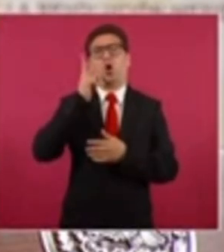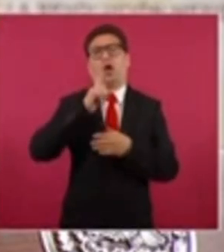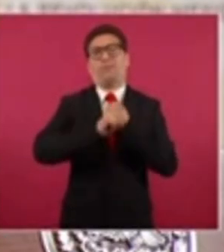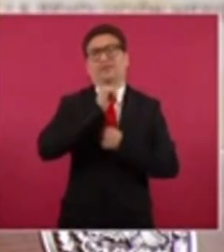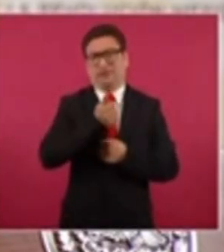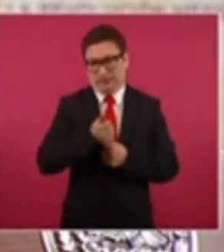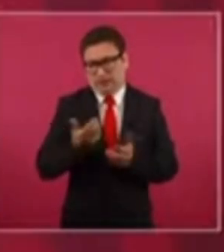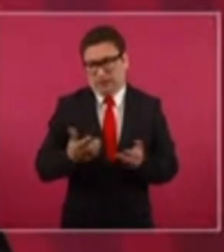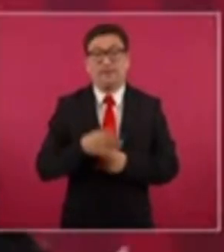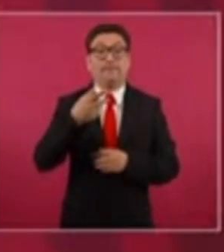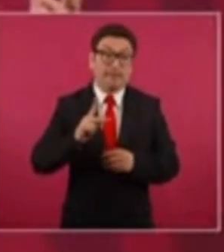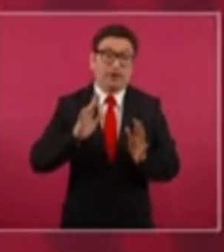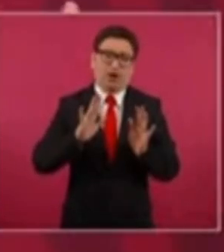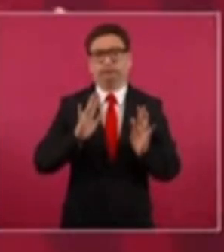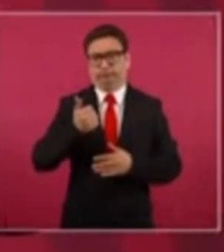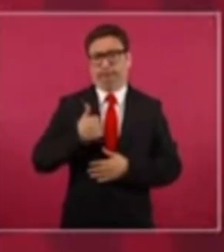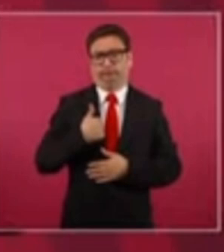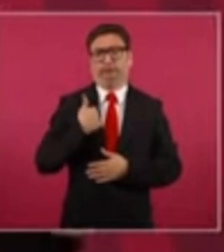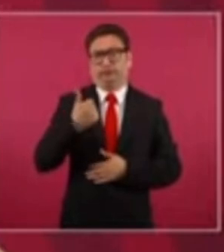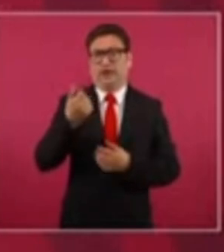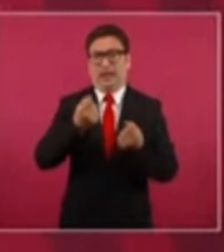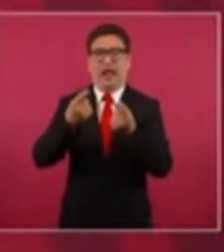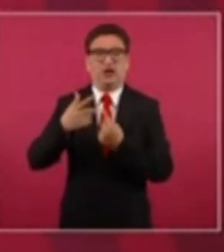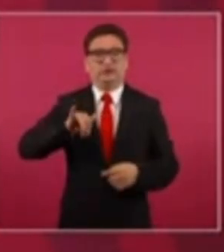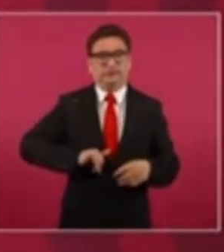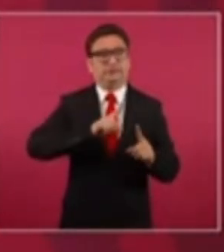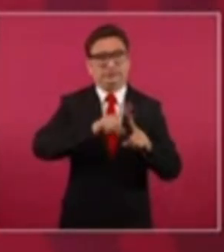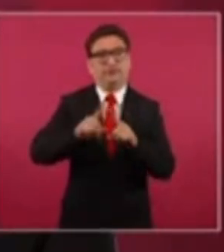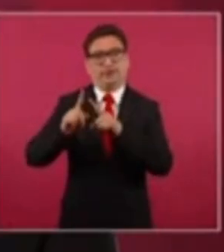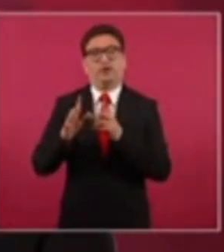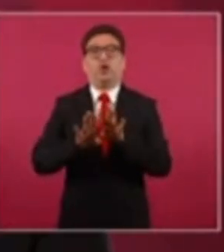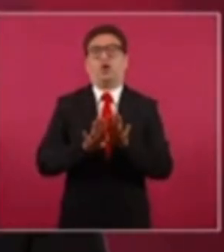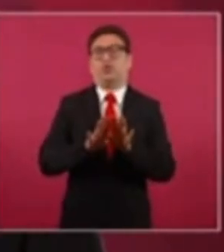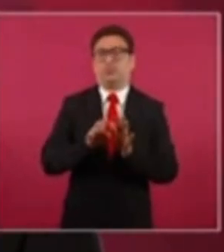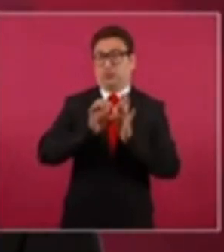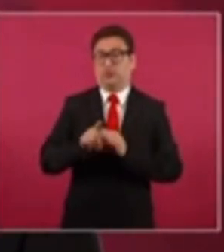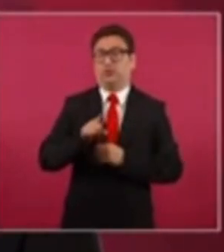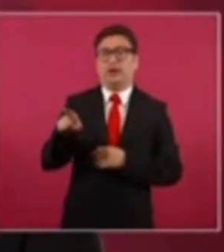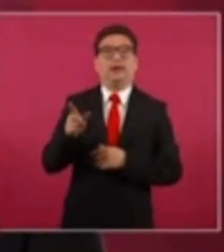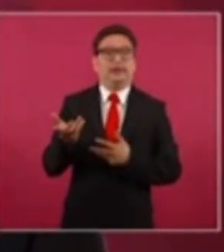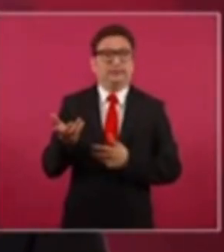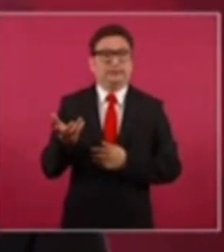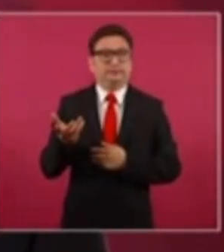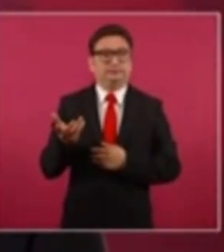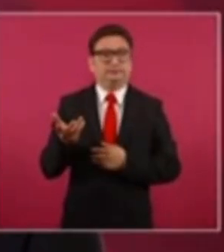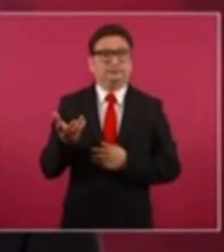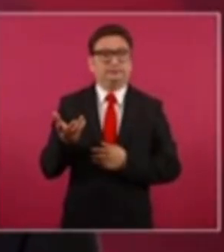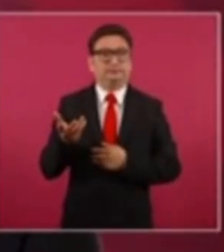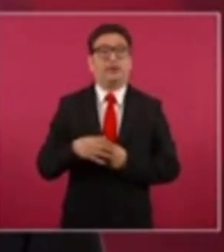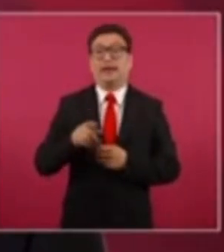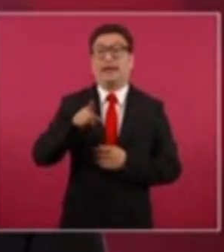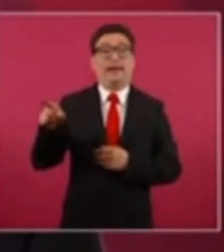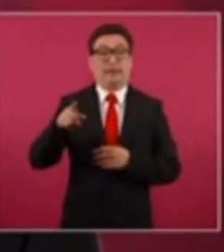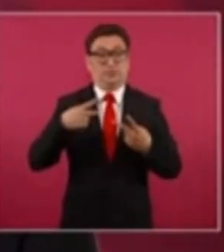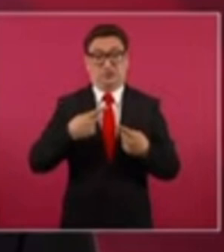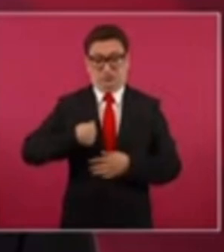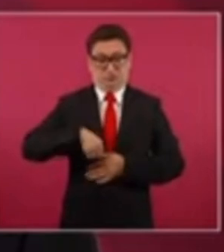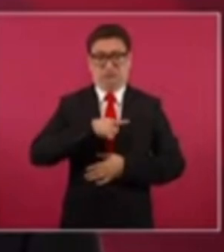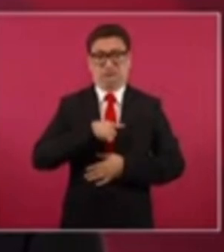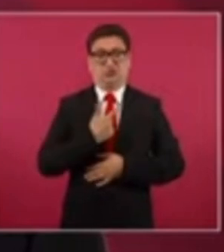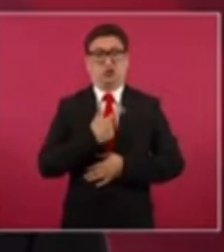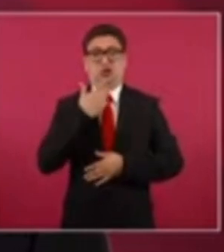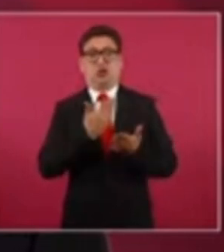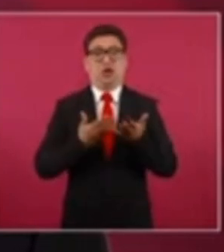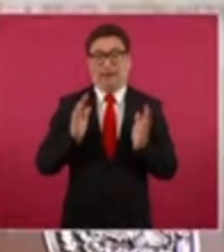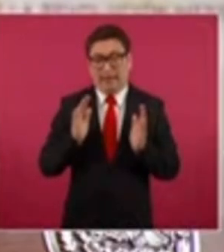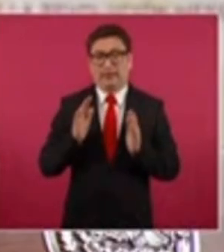problema. Desde luego se aprovechan, hay muchos intereses, empezando por los que no nos quieren